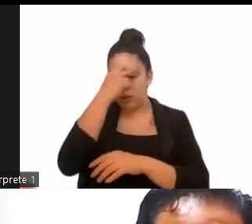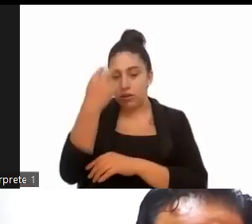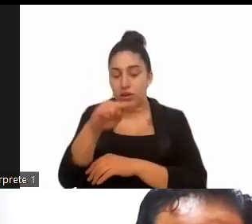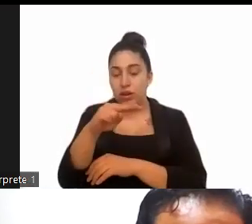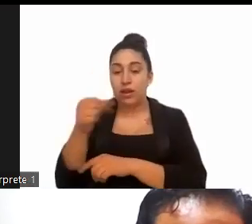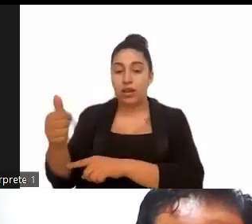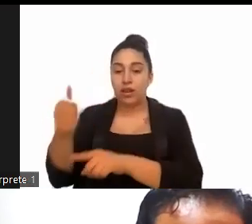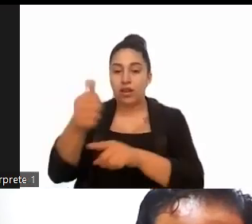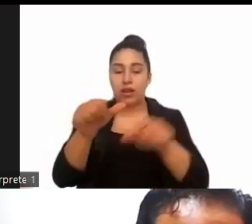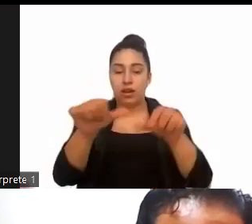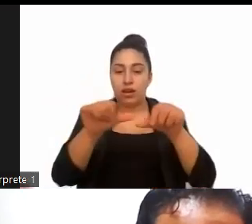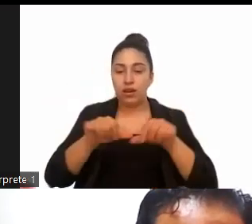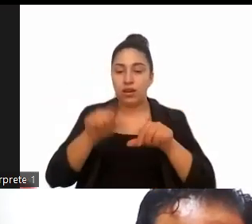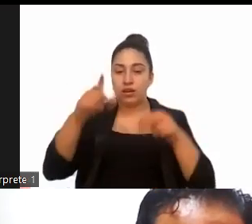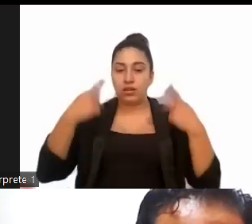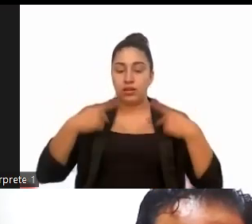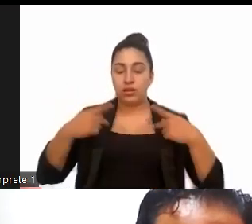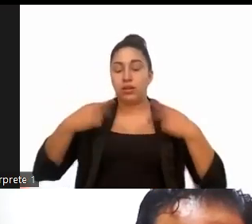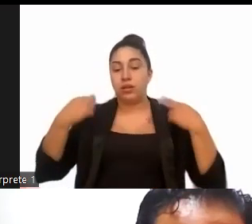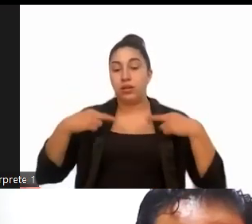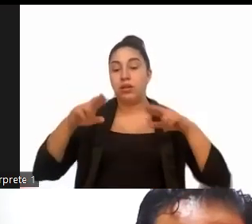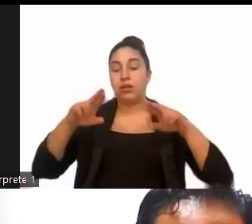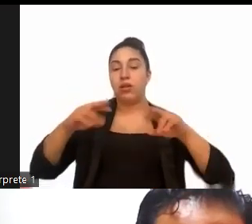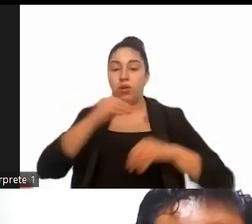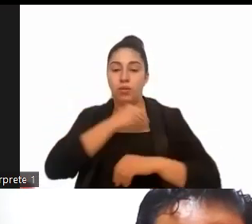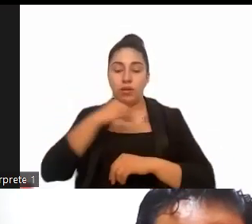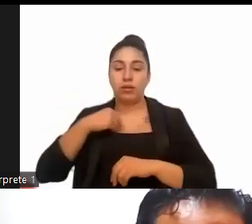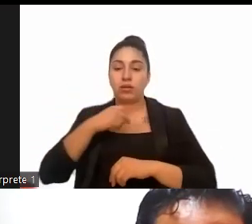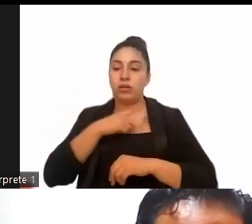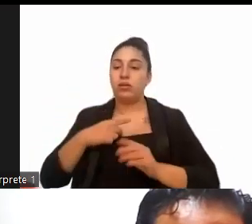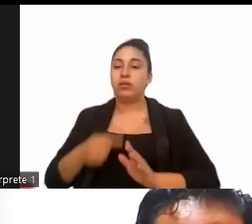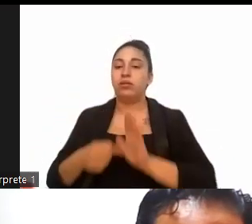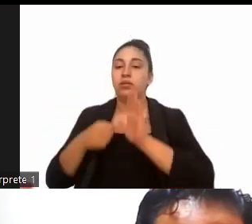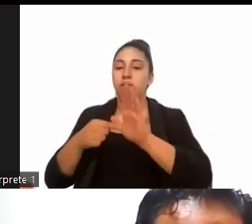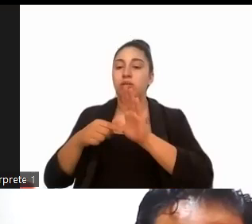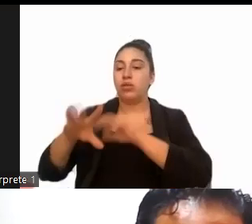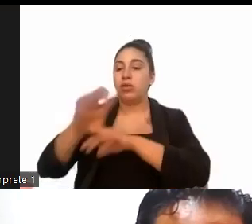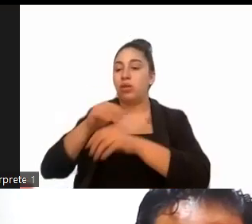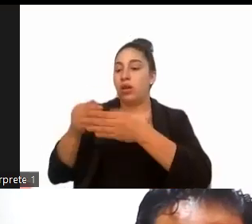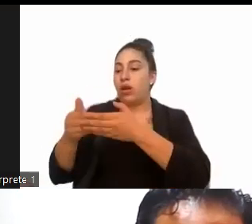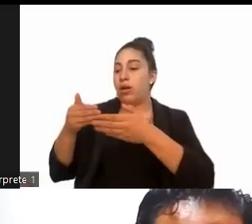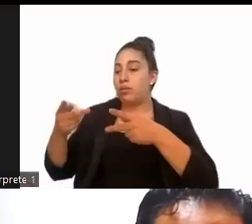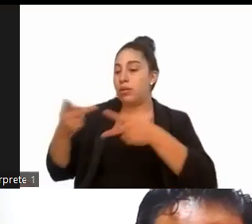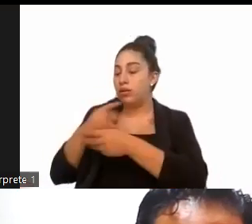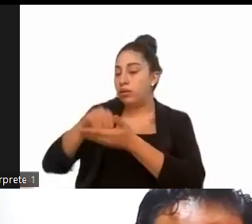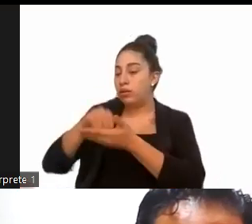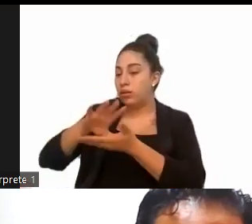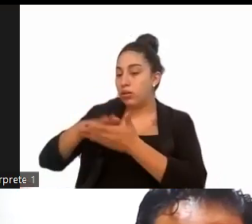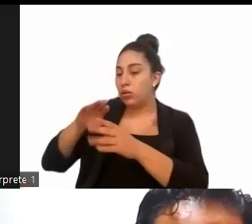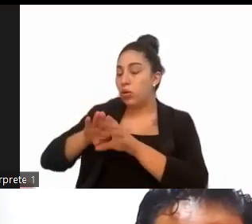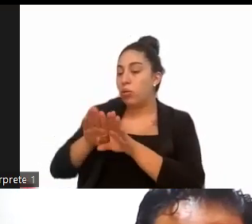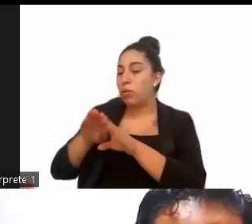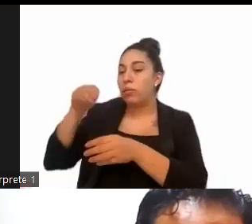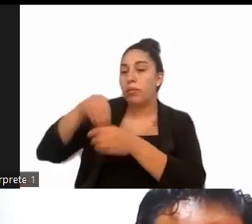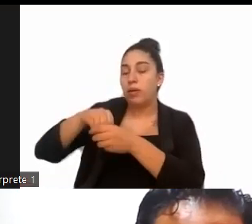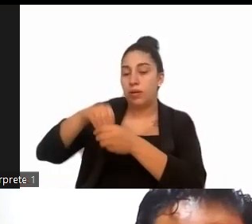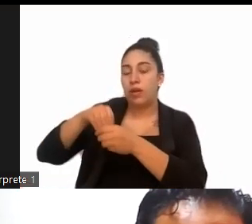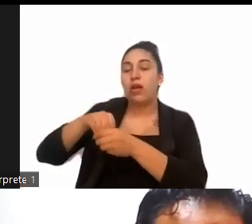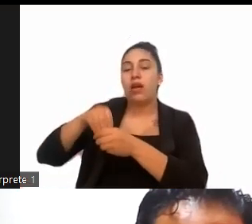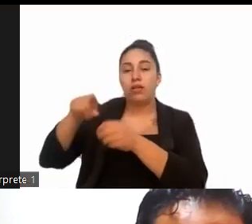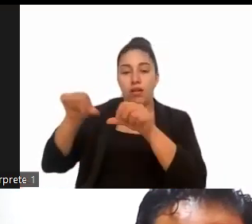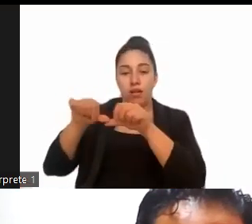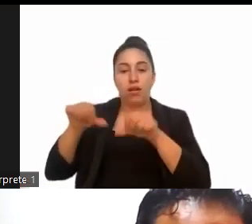sujeto obligado a elaborar un índice de información que previamente haya sido clasificada como reservada, por área responsable de la información y